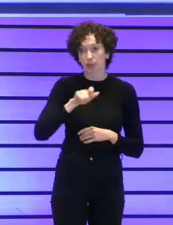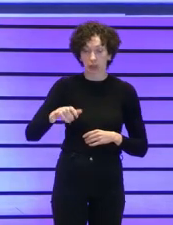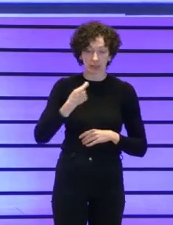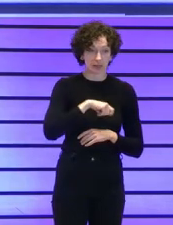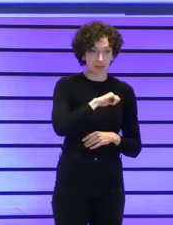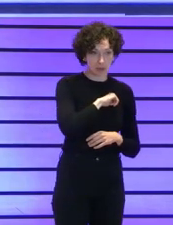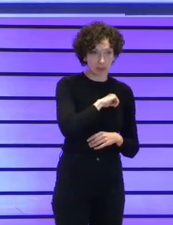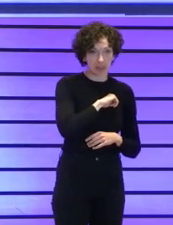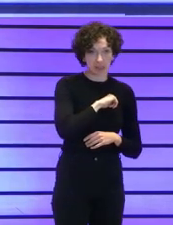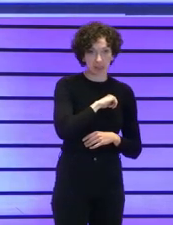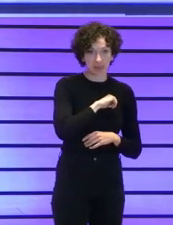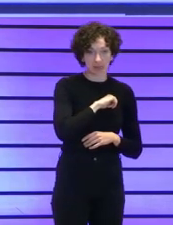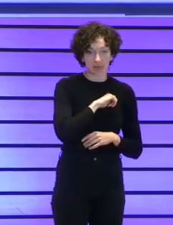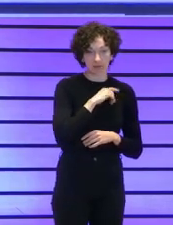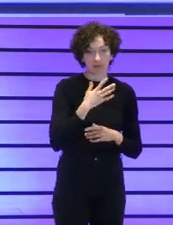españoles